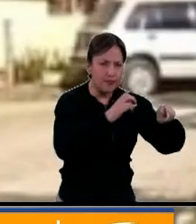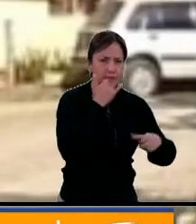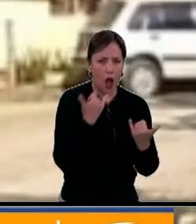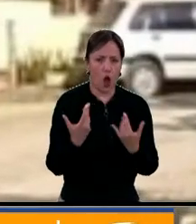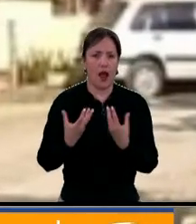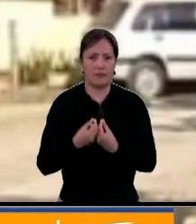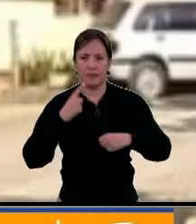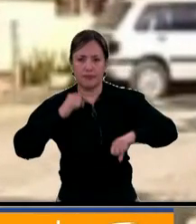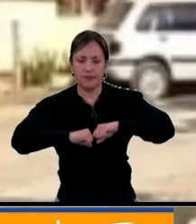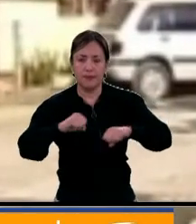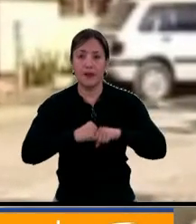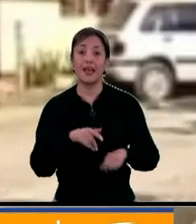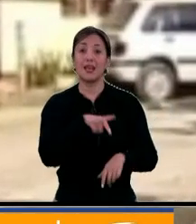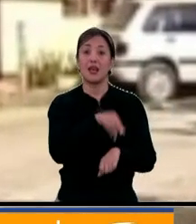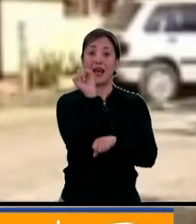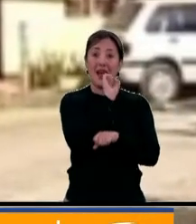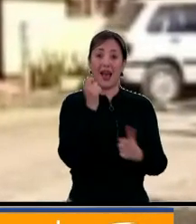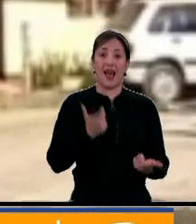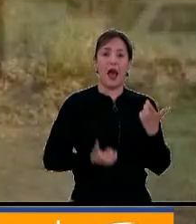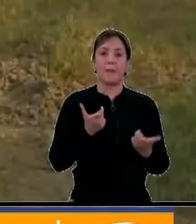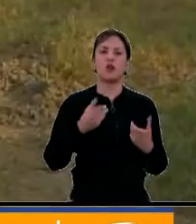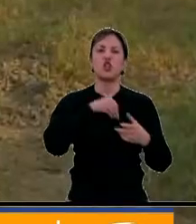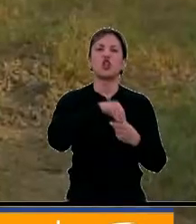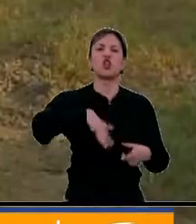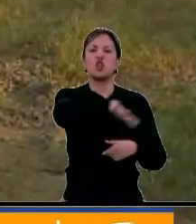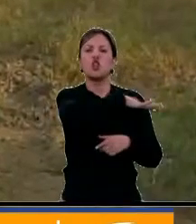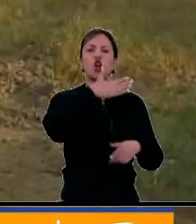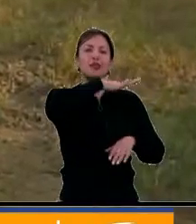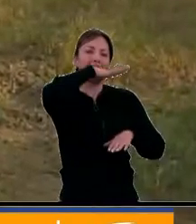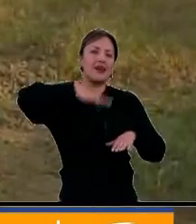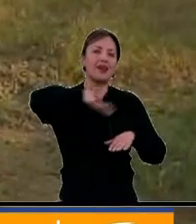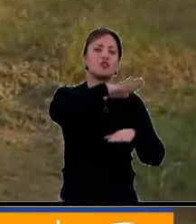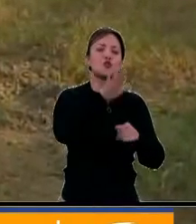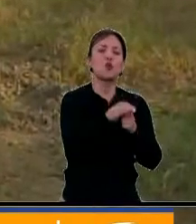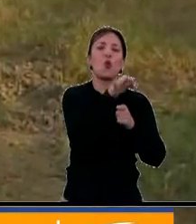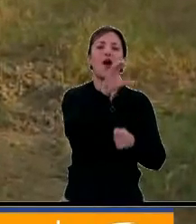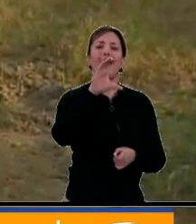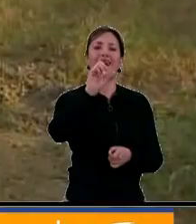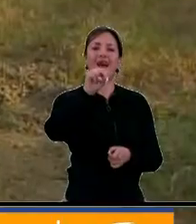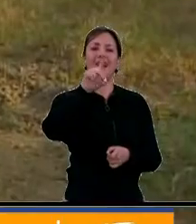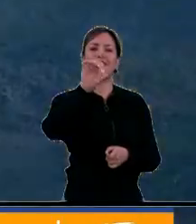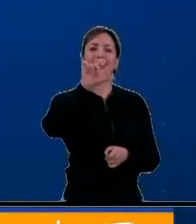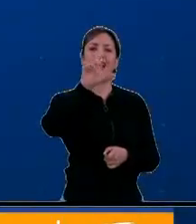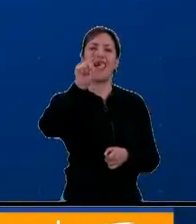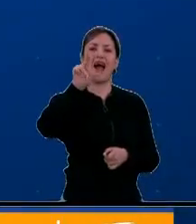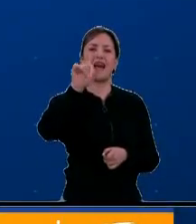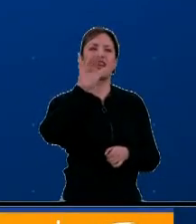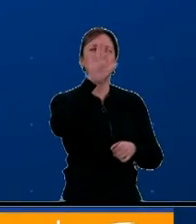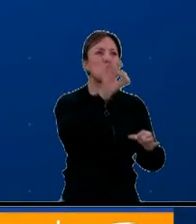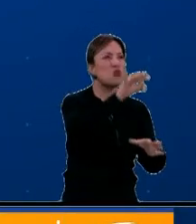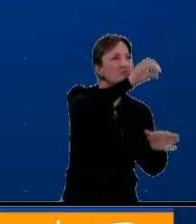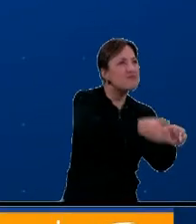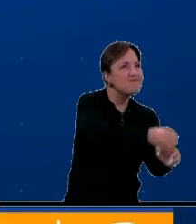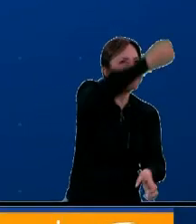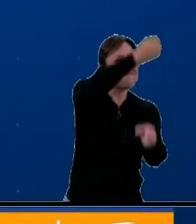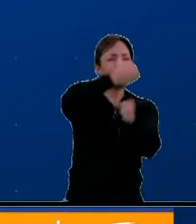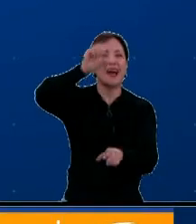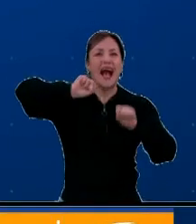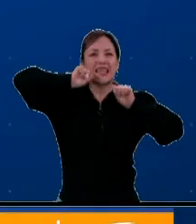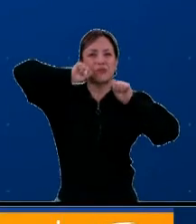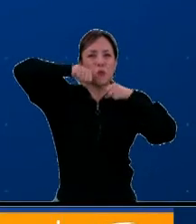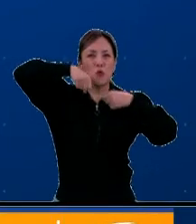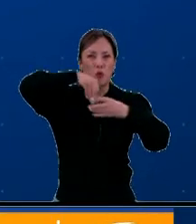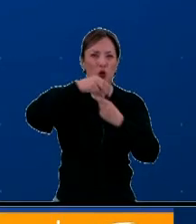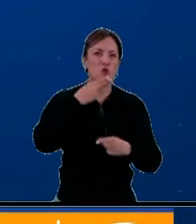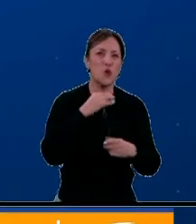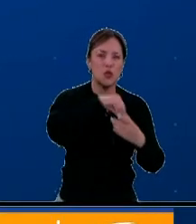La camioneta de la ingeniera agrónoma fue hallada en una zona rural del municipio de Candelaria en medio de un cultivo de caña. Al interior fue encontrado su cuerpo